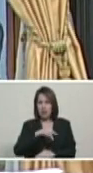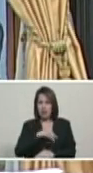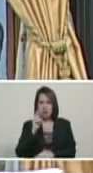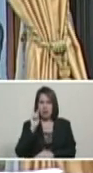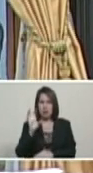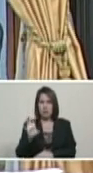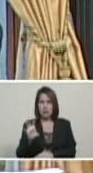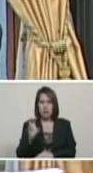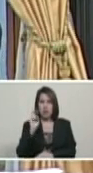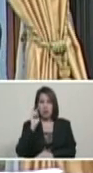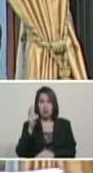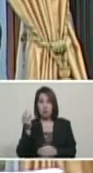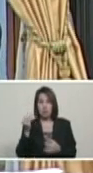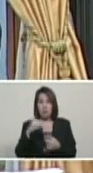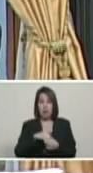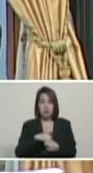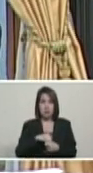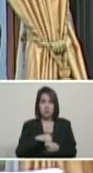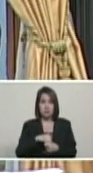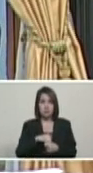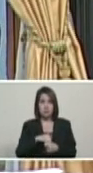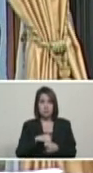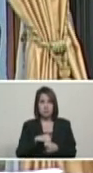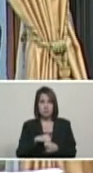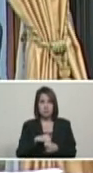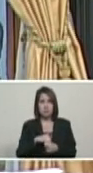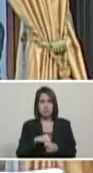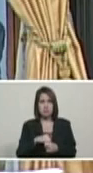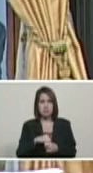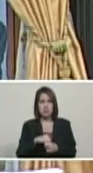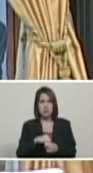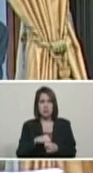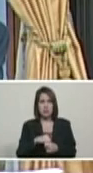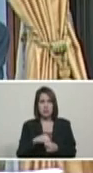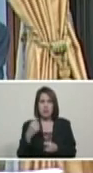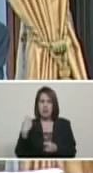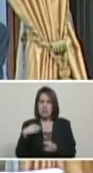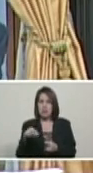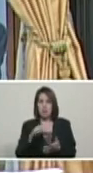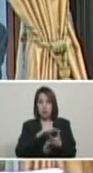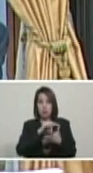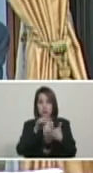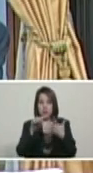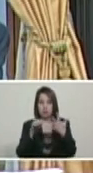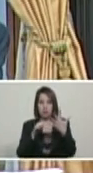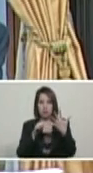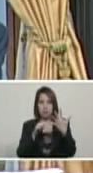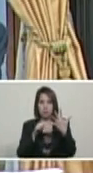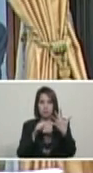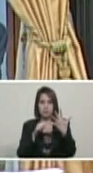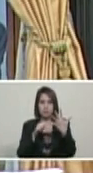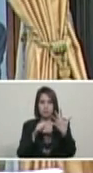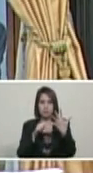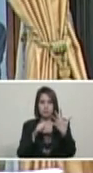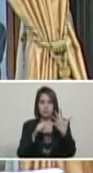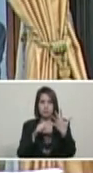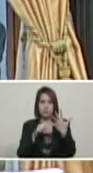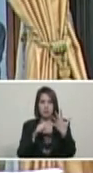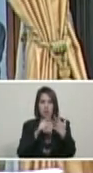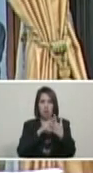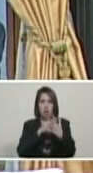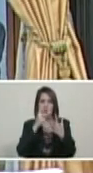Vamos a incorporar, bueno, nosotros tenemos 5 niveles, ¿verdad? El nivel de